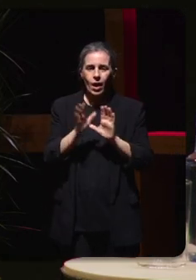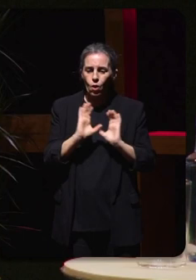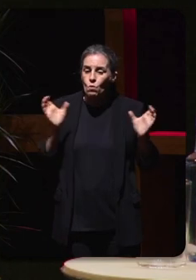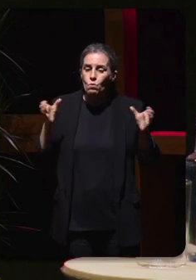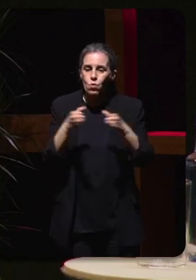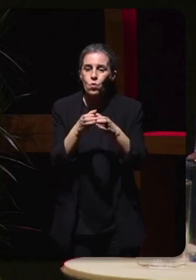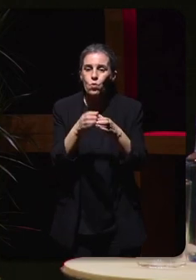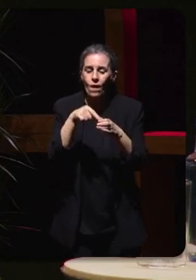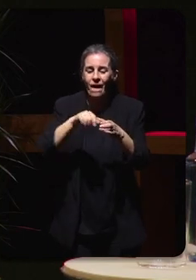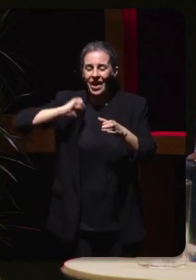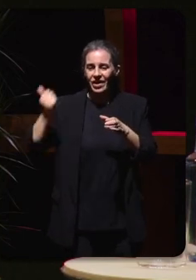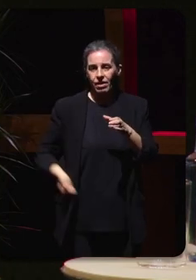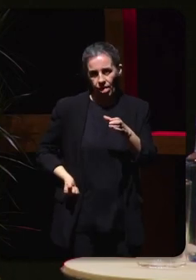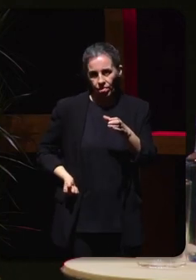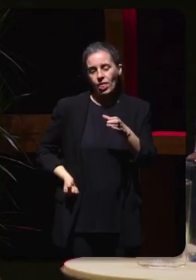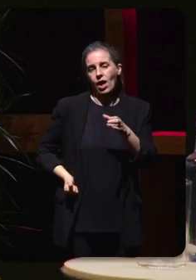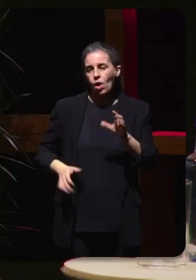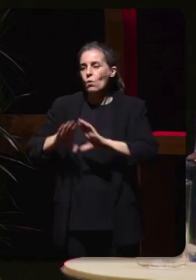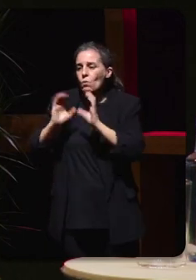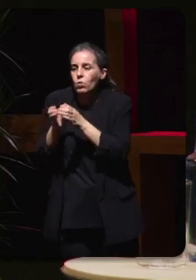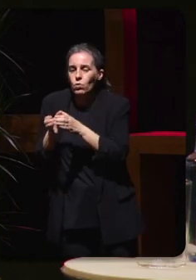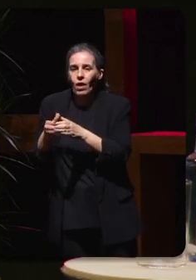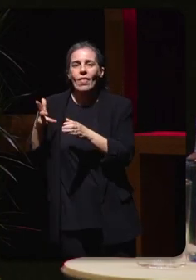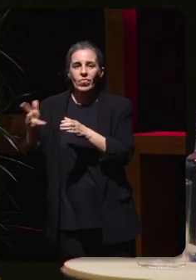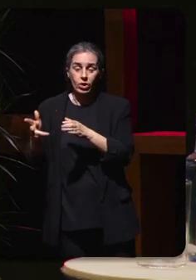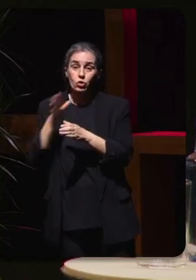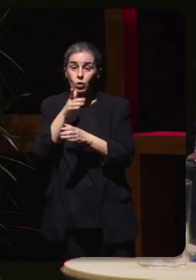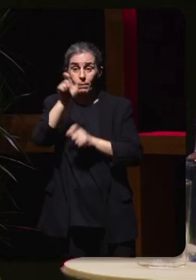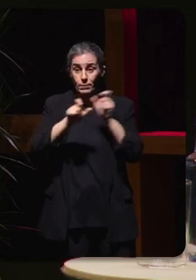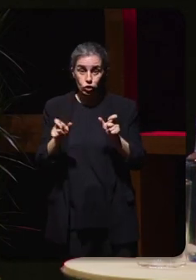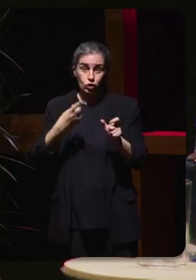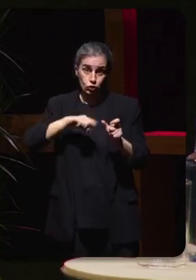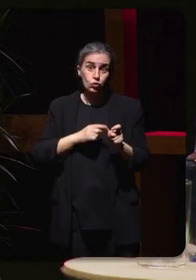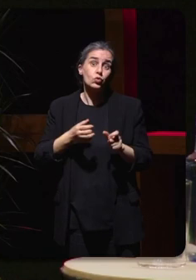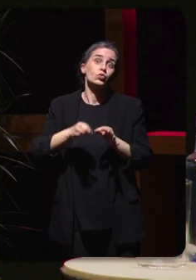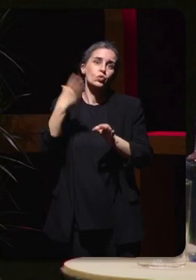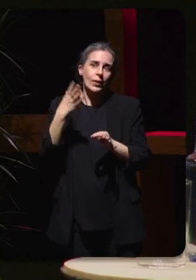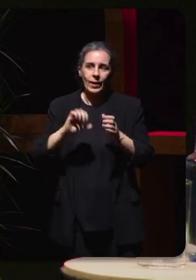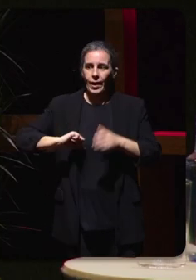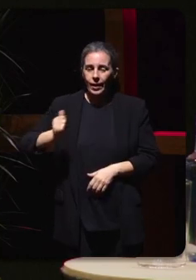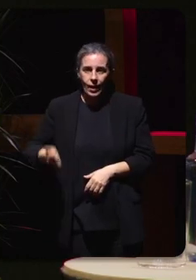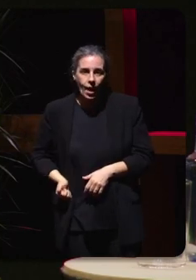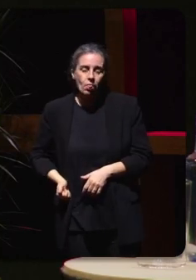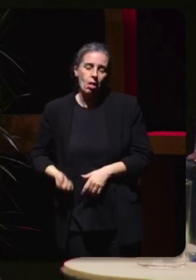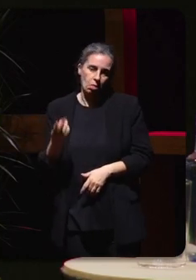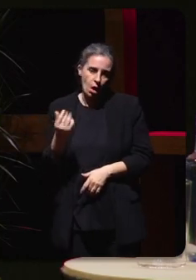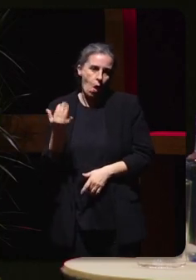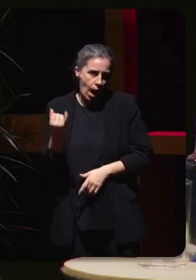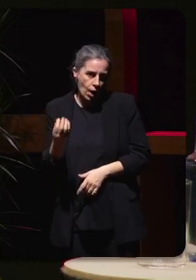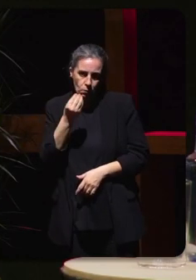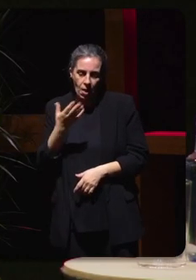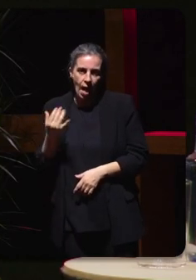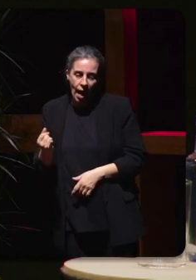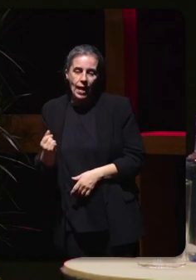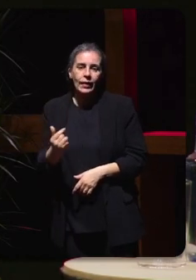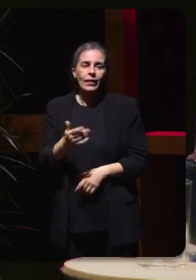de riqueza y de las burbujas de derechos, porque los que tenemos una cierta riqueza, o por lo menos no nos falta lo indispensable, y tenemos